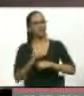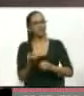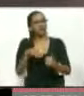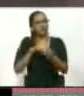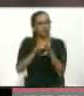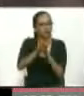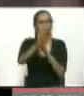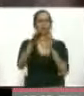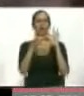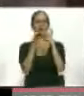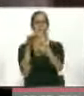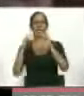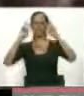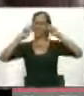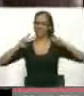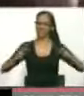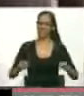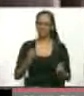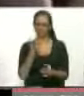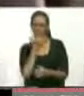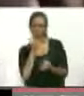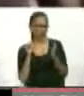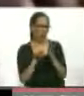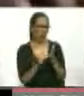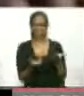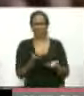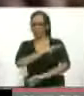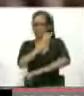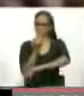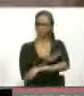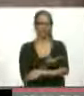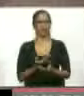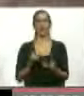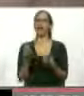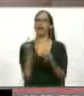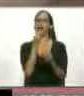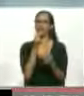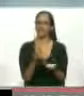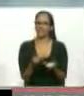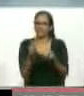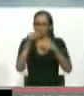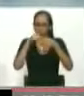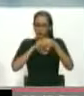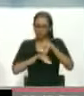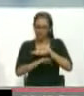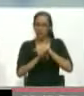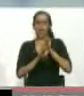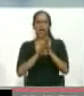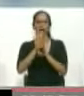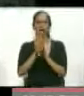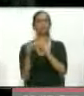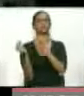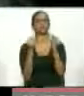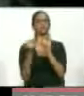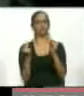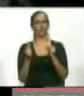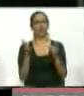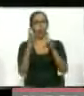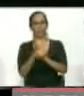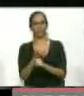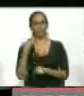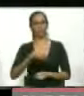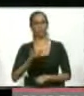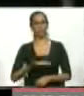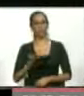revisando la fortaleciendo la cohesión ando la alimentando la con debate con argumentos convenciendo que esto es vital